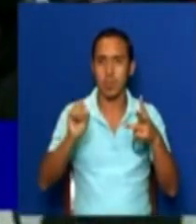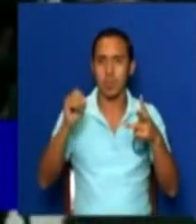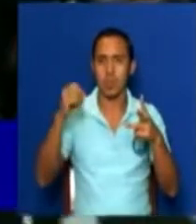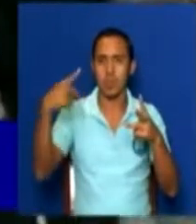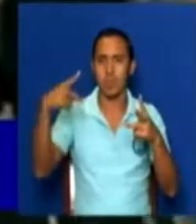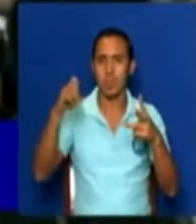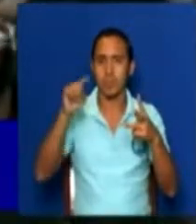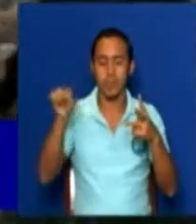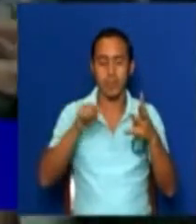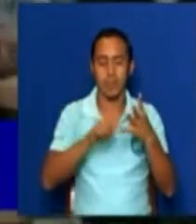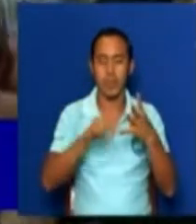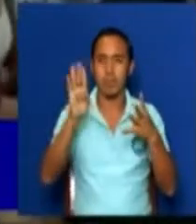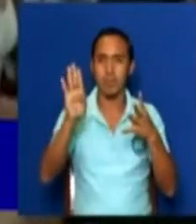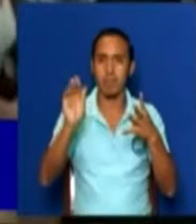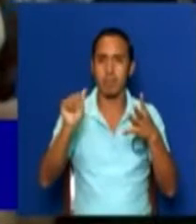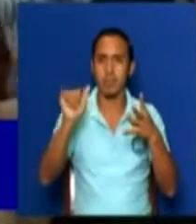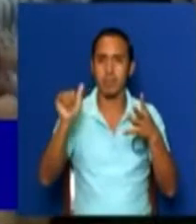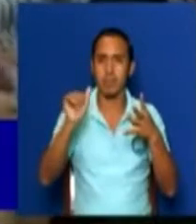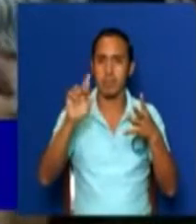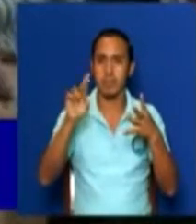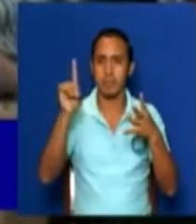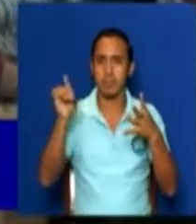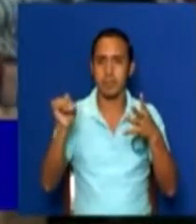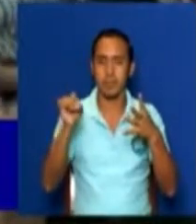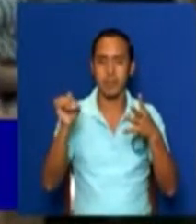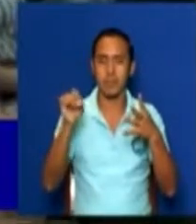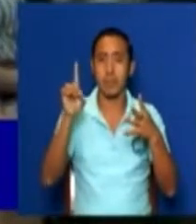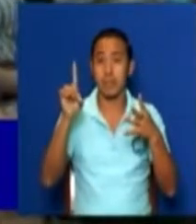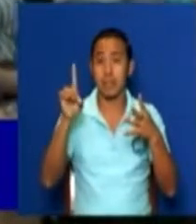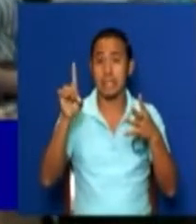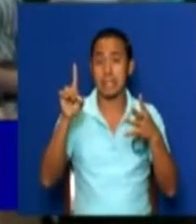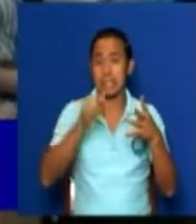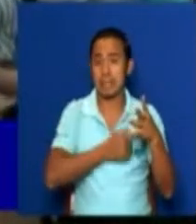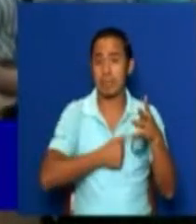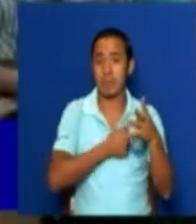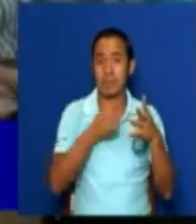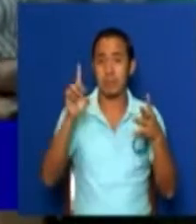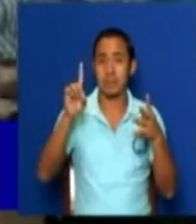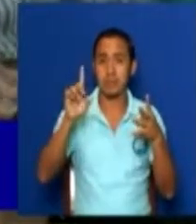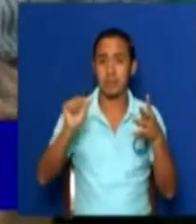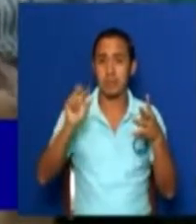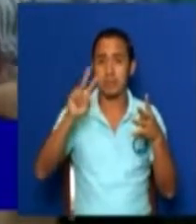compañero Bayardo Chavarría, Dávila, perdón,